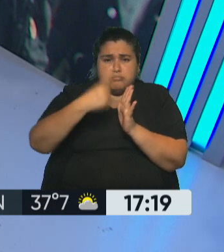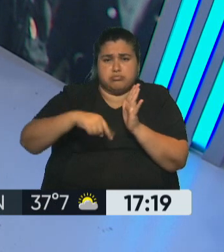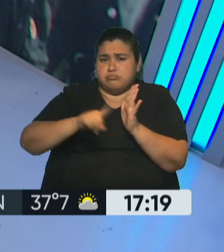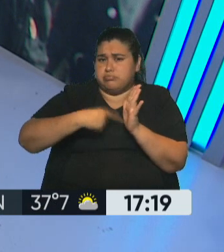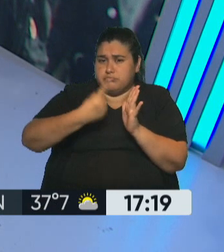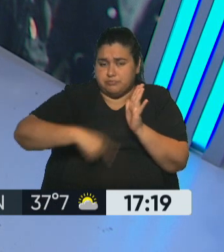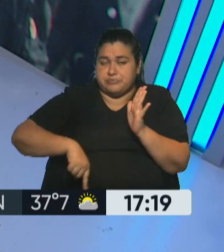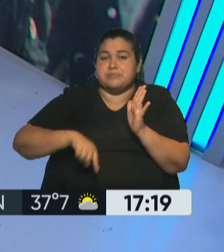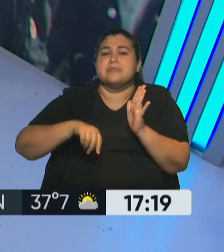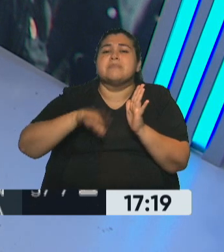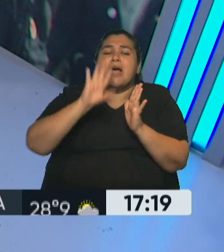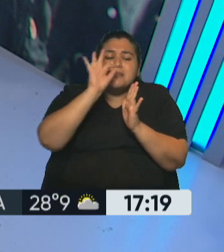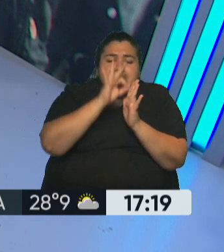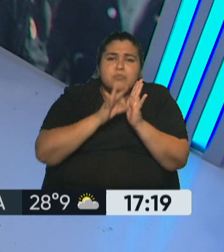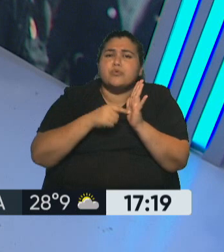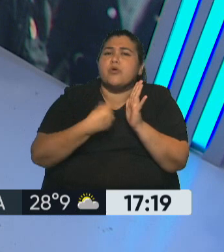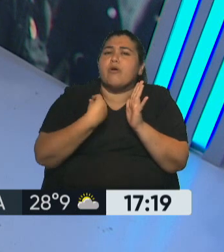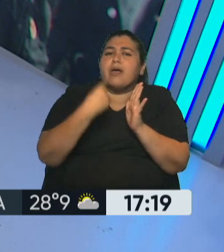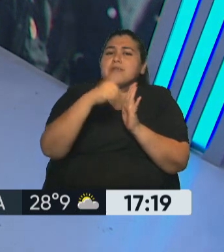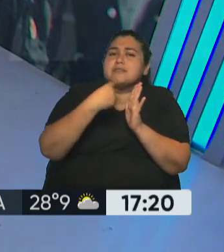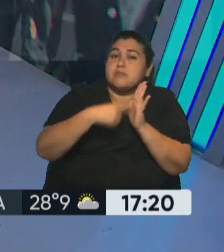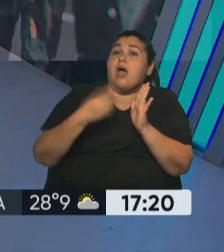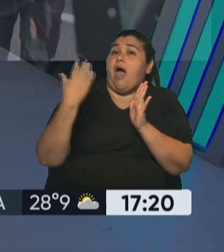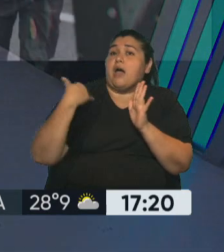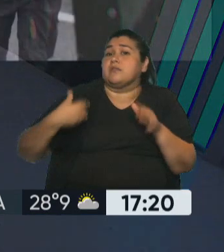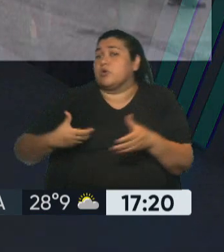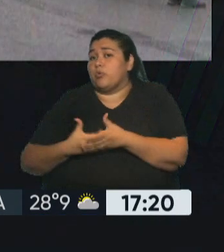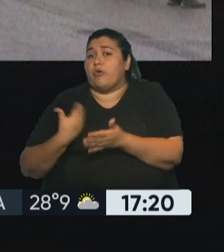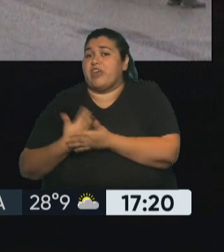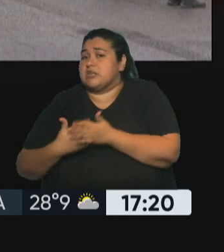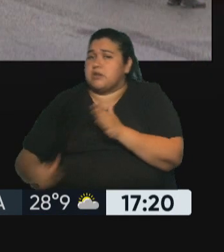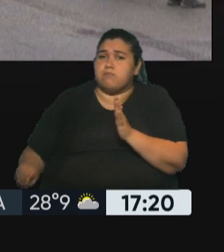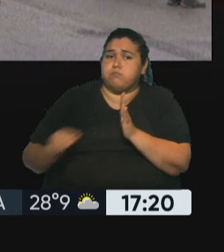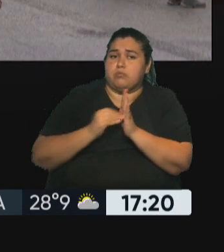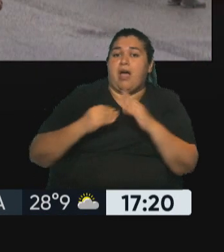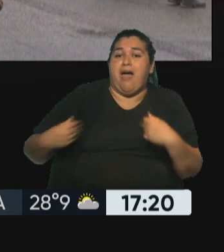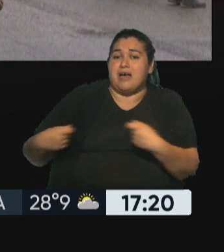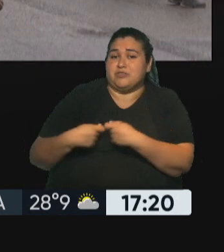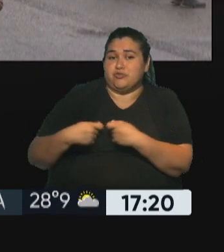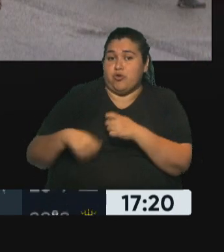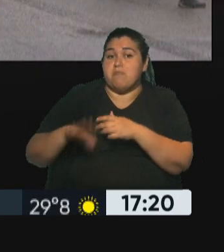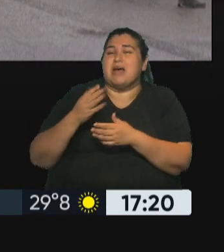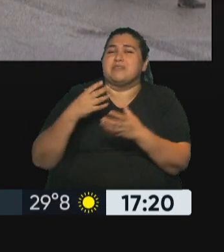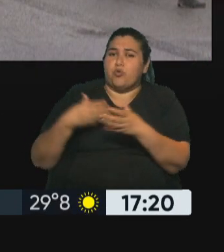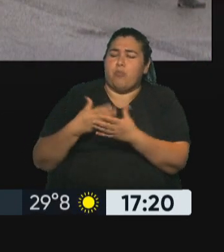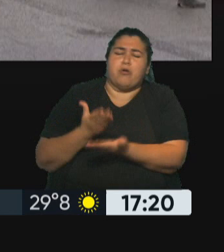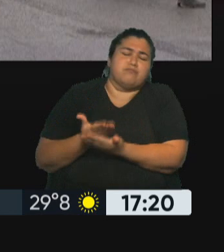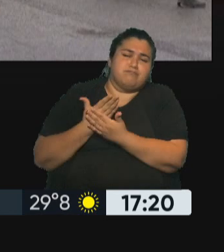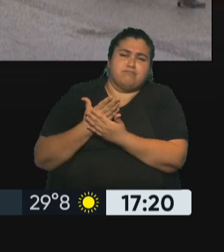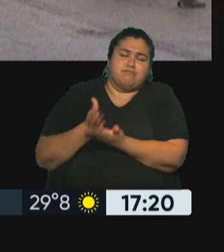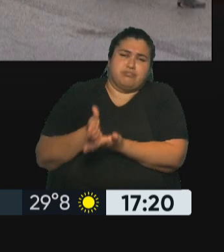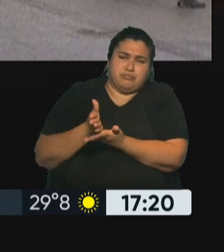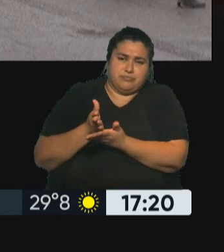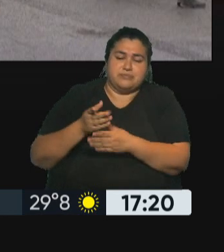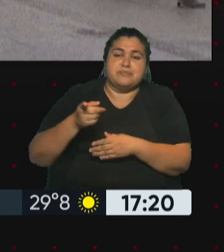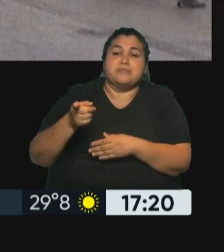sobre todo el articulado que había sido introducido por la derecha de los republicanos en alianza con la extrema derecha del agrupamiento nacional.